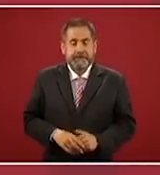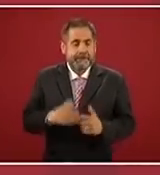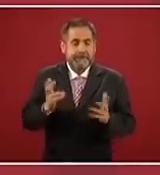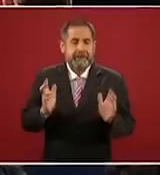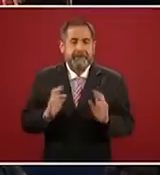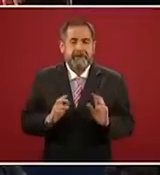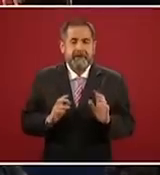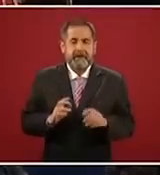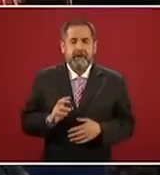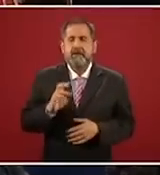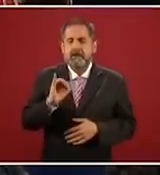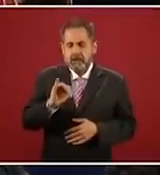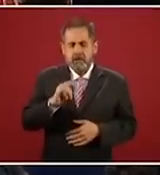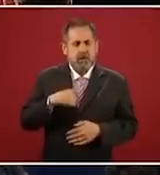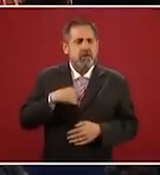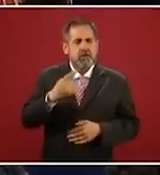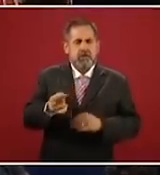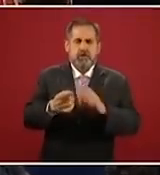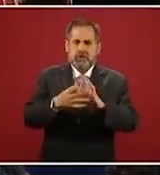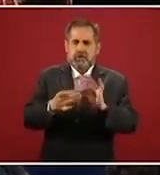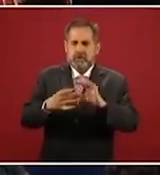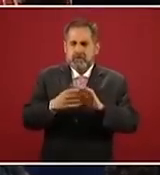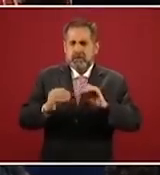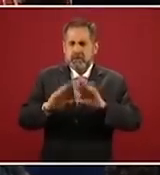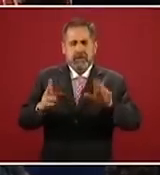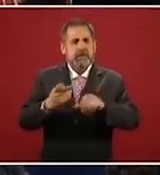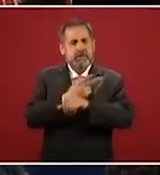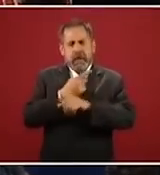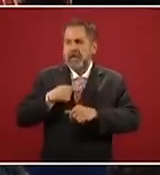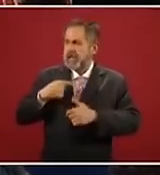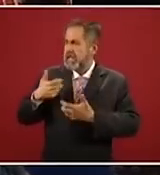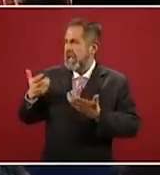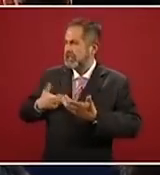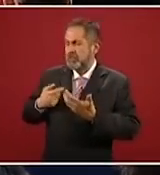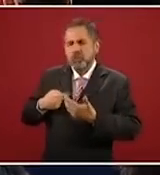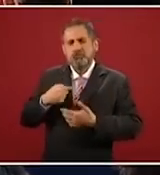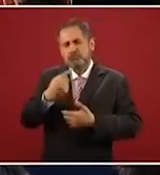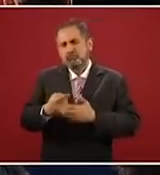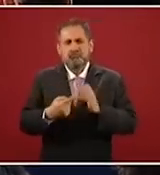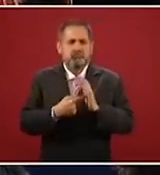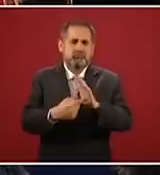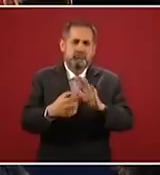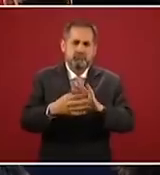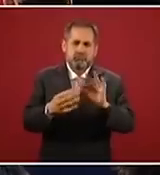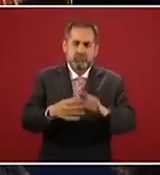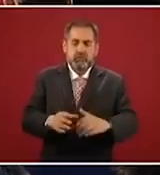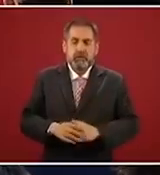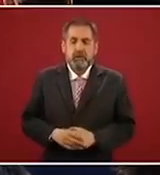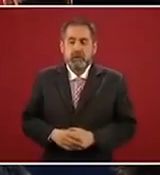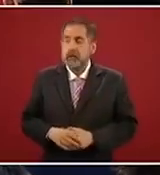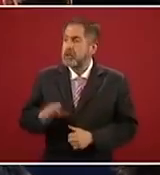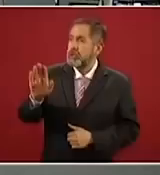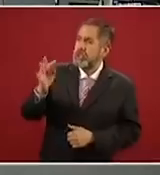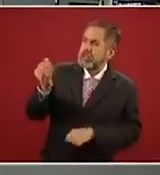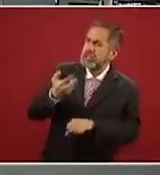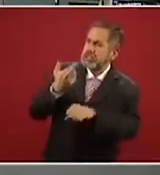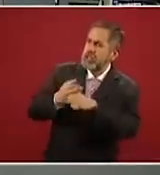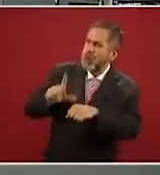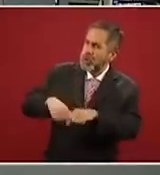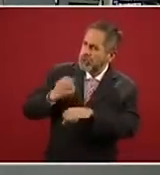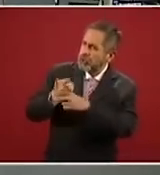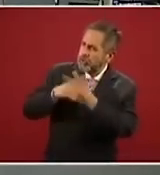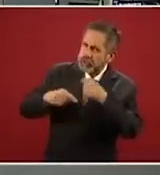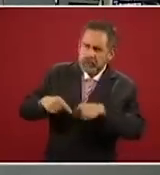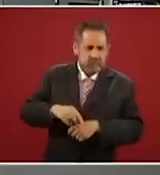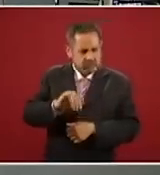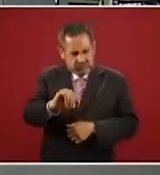Entonces, sí vamos a dar la explicación de lo que estamos haciendo. ¿Podría venir la Secretaría de Gobernación? Sí, sí, sí, sí,